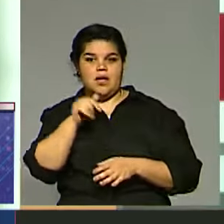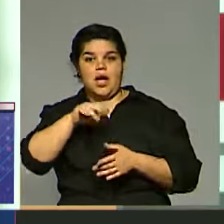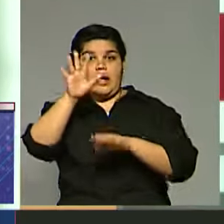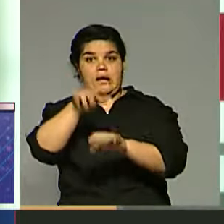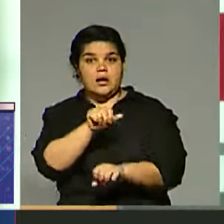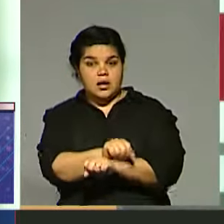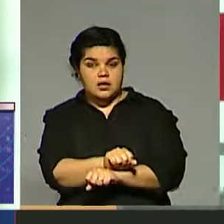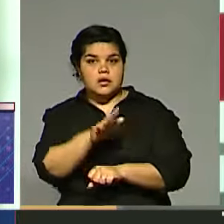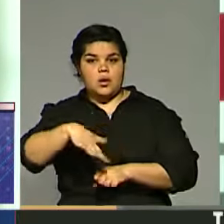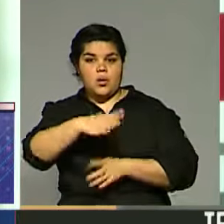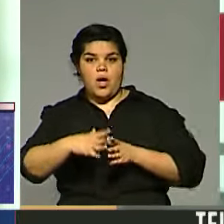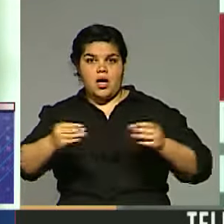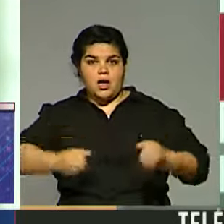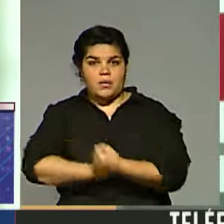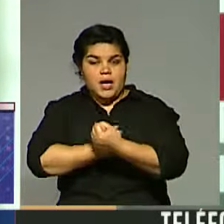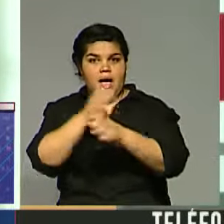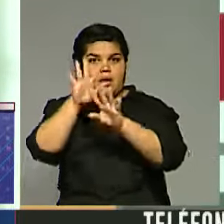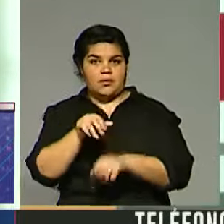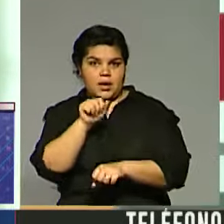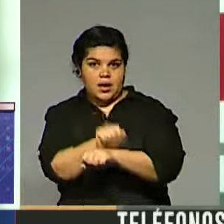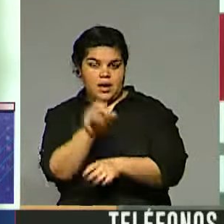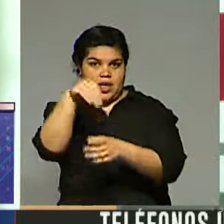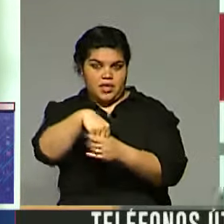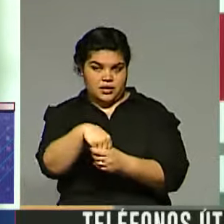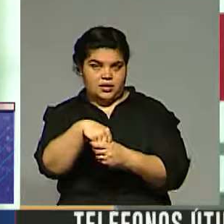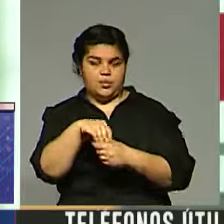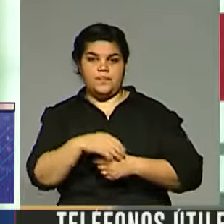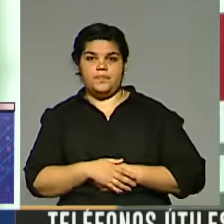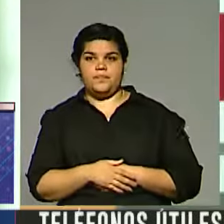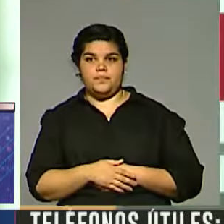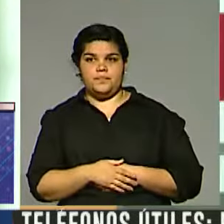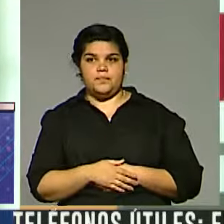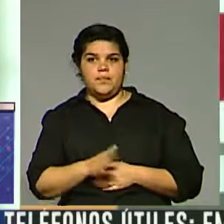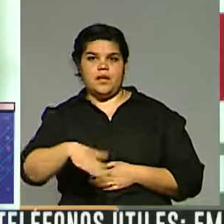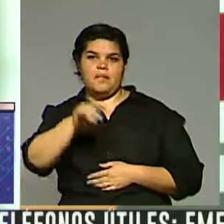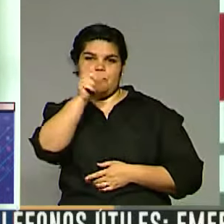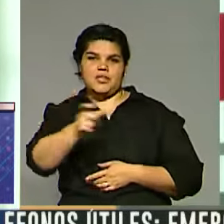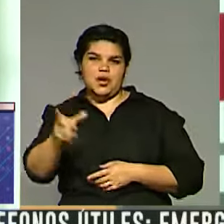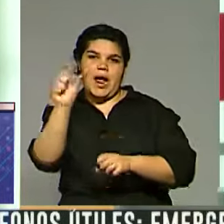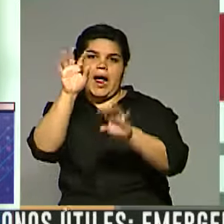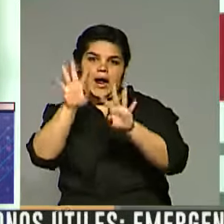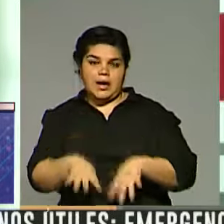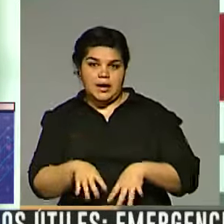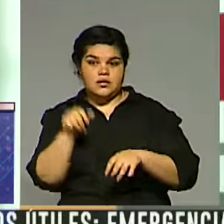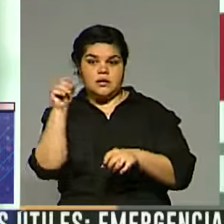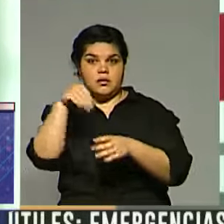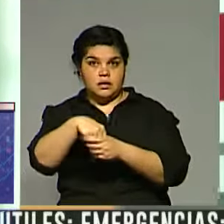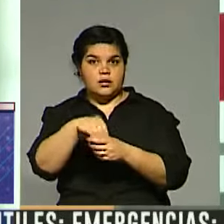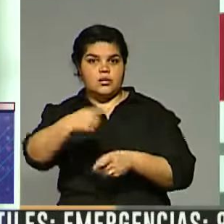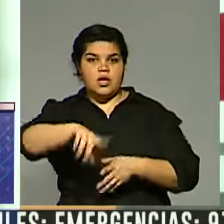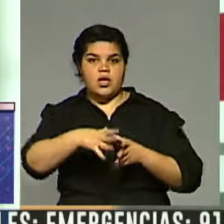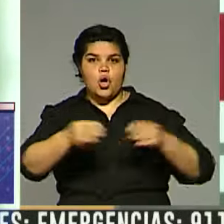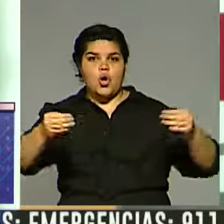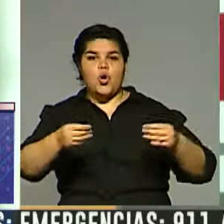internos, uno de los equipos más conocidos del rugby dentro, hacia adentro, digamos, de aquellos que se encuentran privados de la libertad, bueno, que siguen siendo los mejores